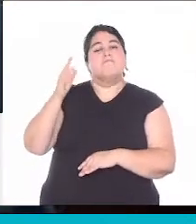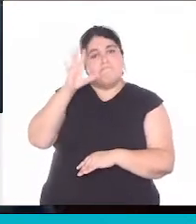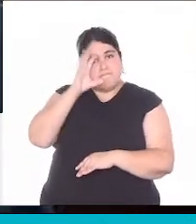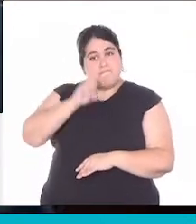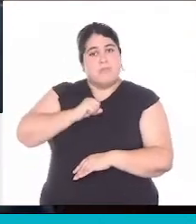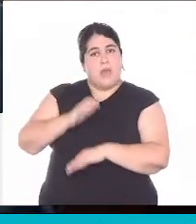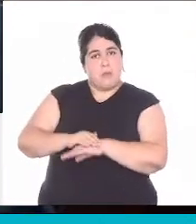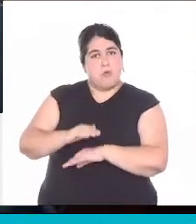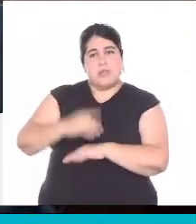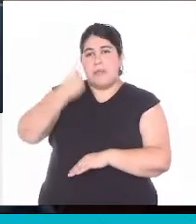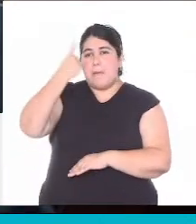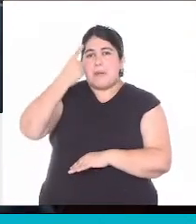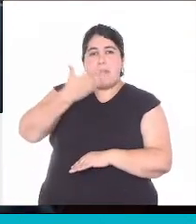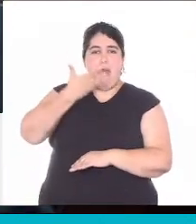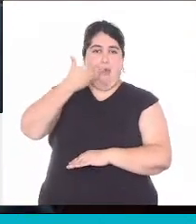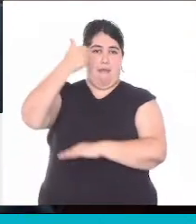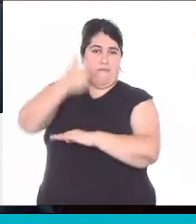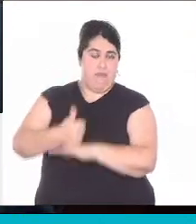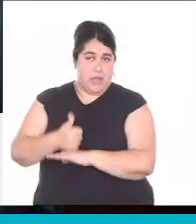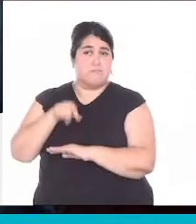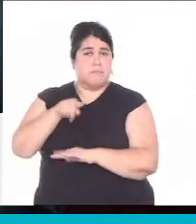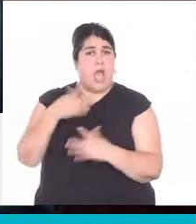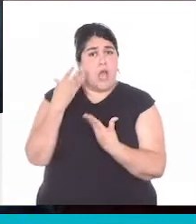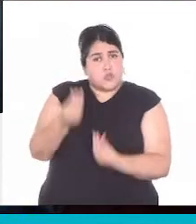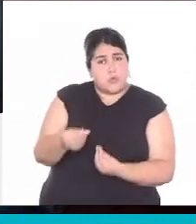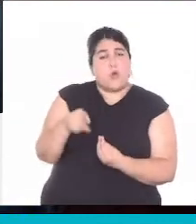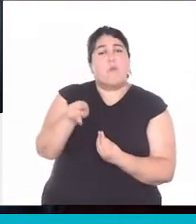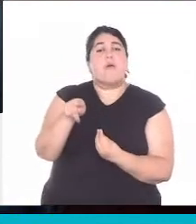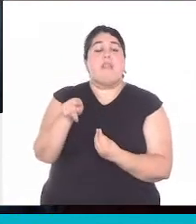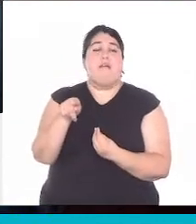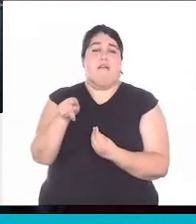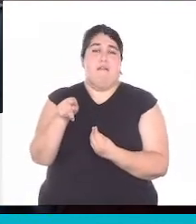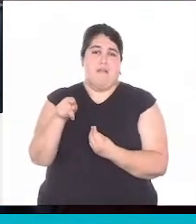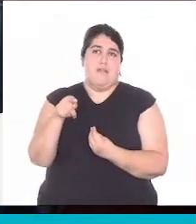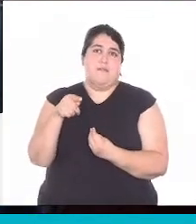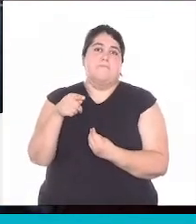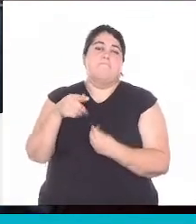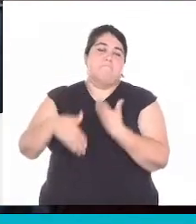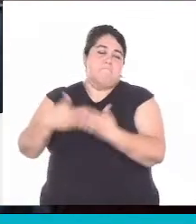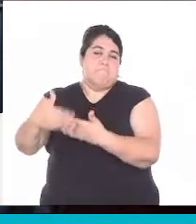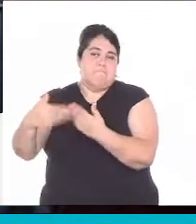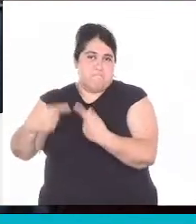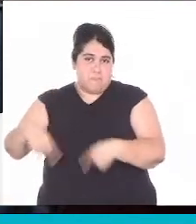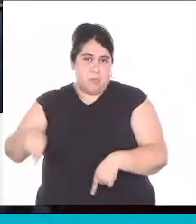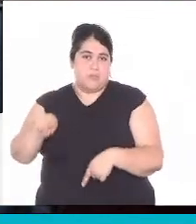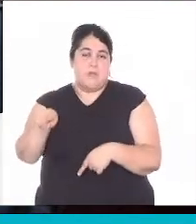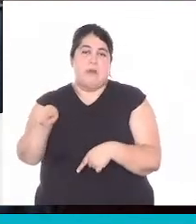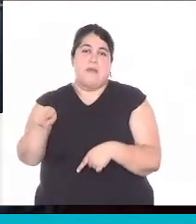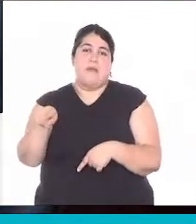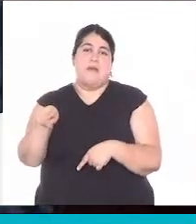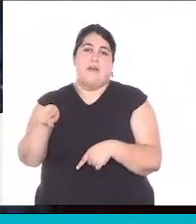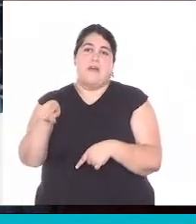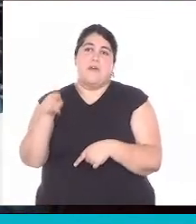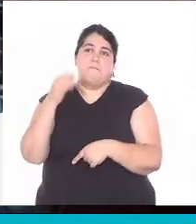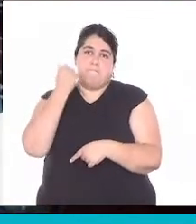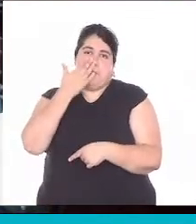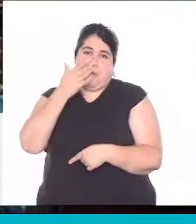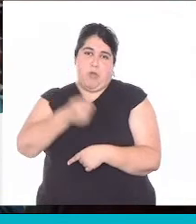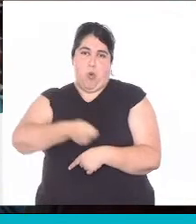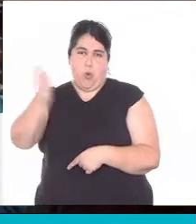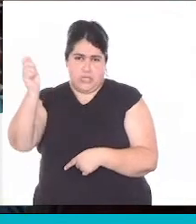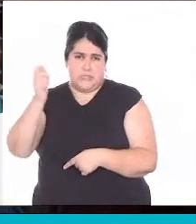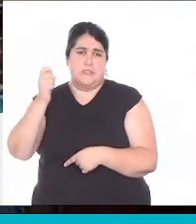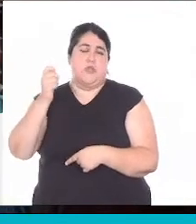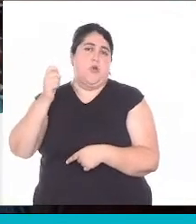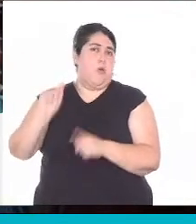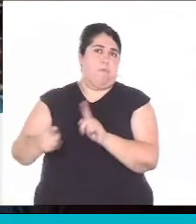la primera que declaraba y que ayudó justamente a que luego se produjeran las condenas